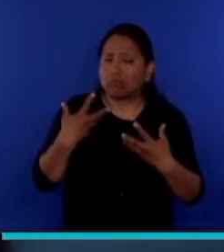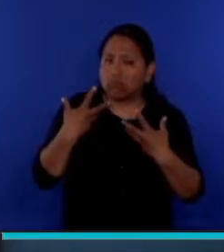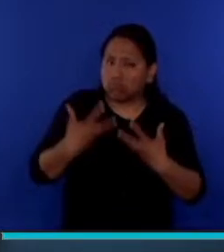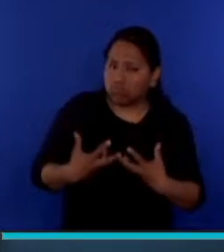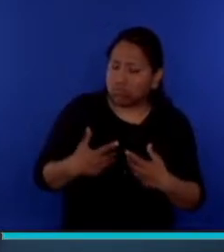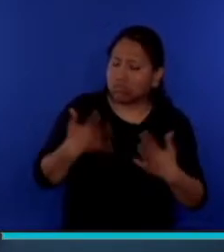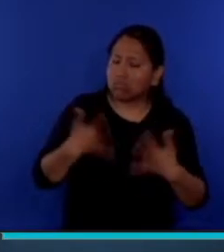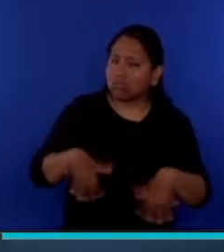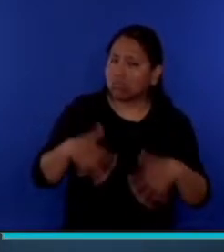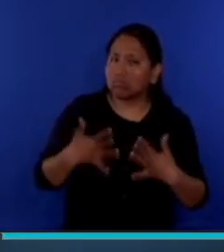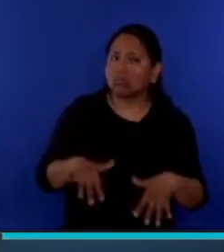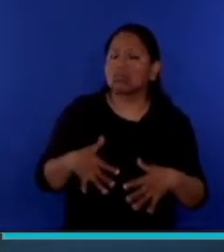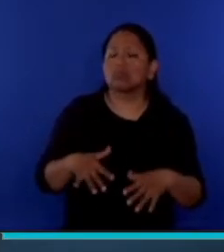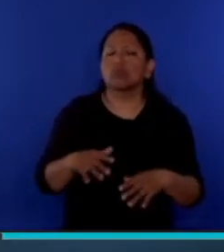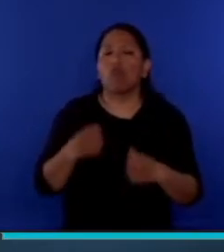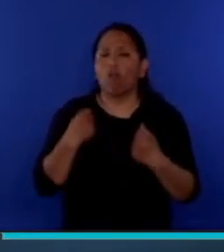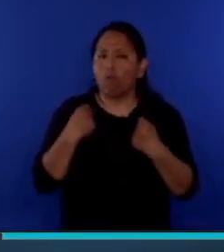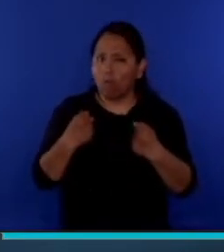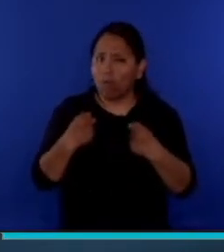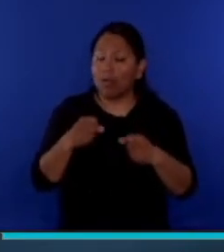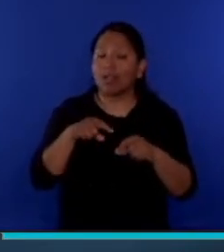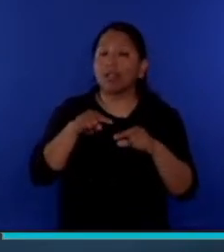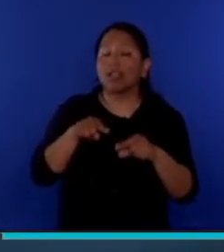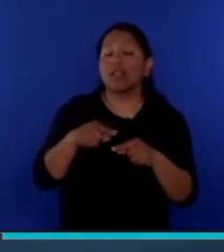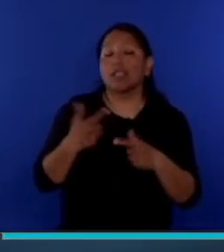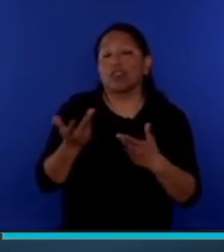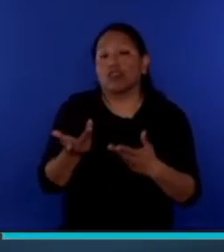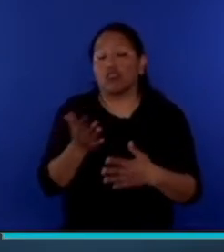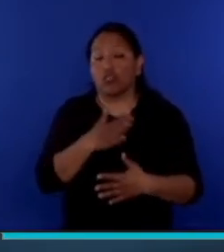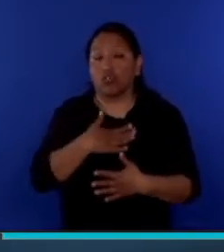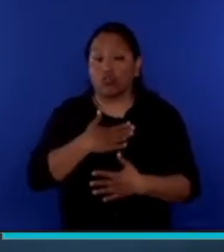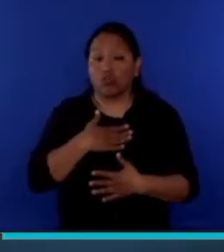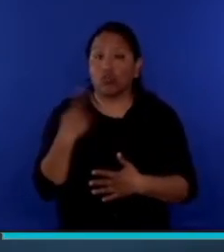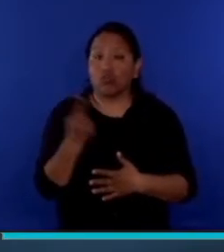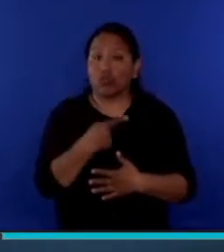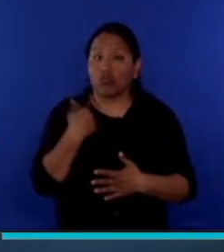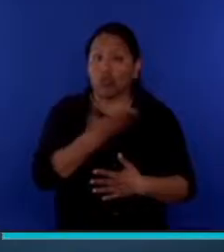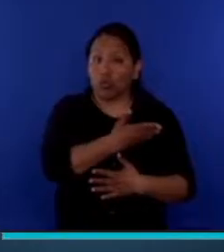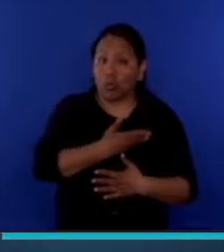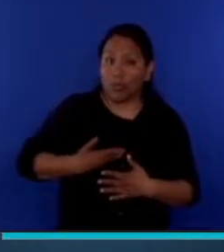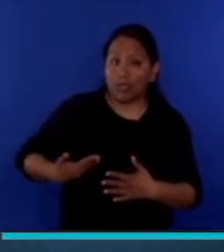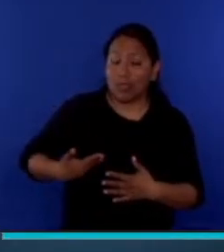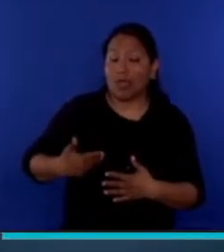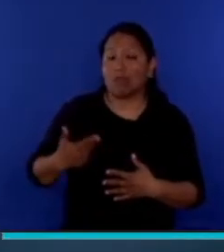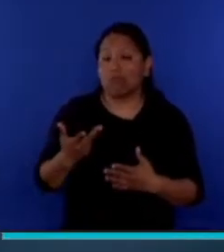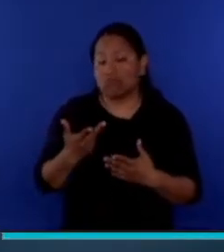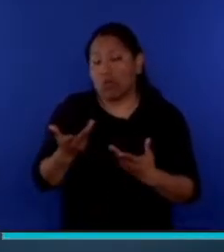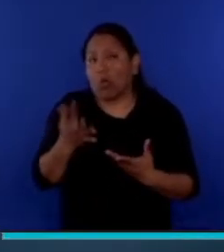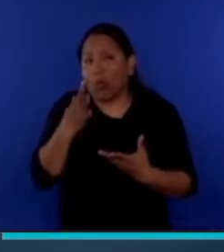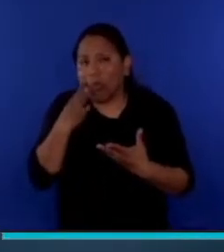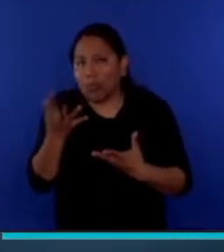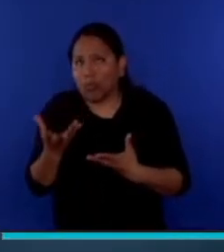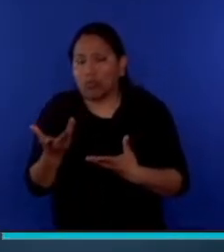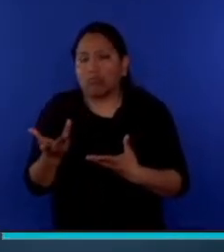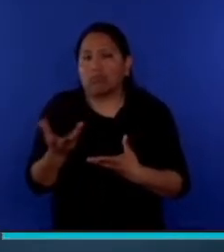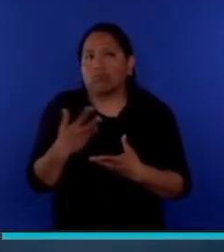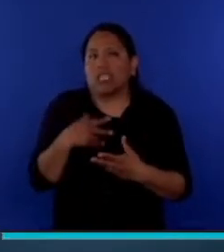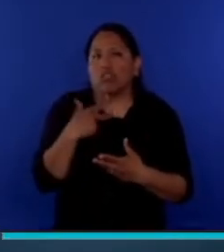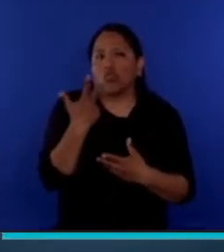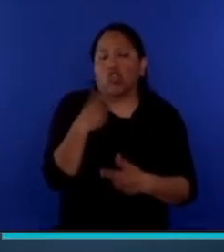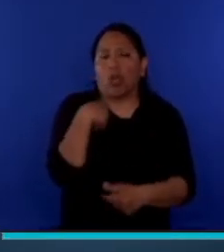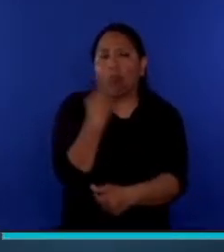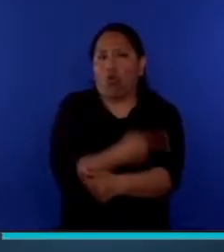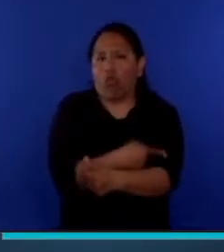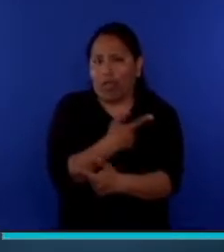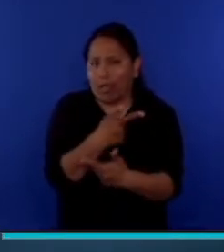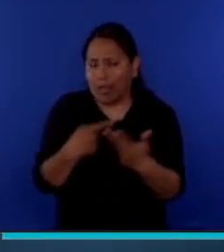en ese tránsito que nosotros como Estado, y nos incluyo, obvio, el Estado en sus tres poderes,